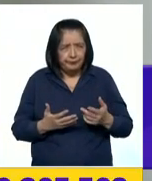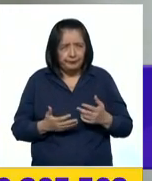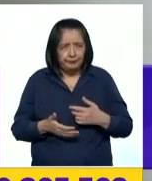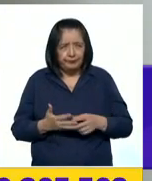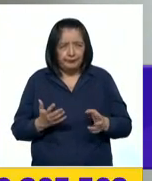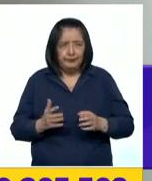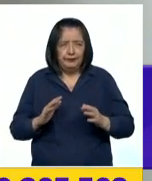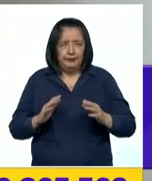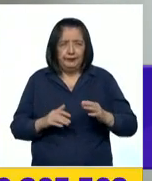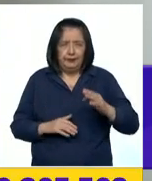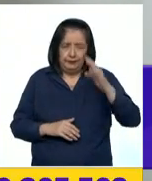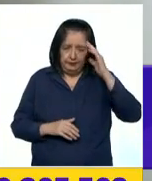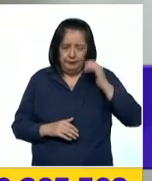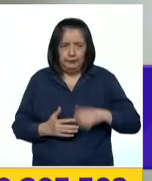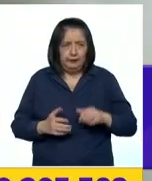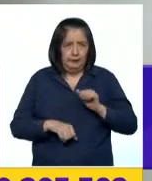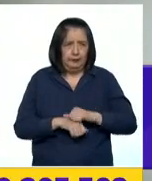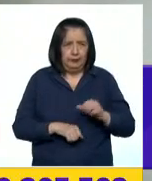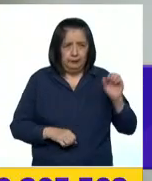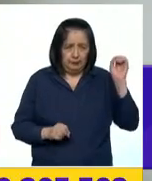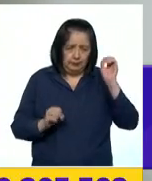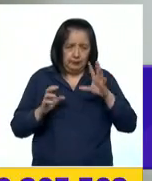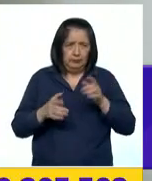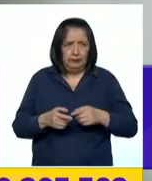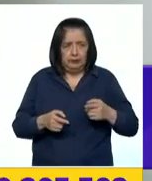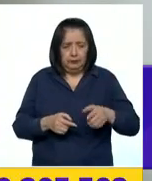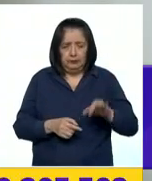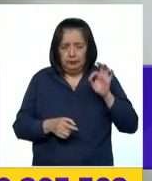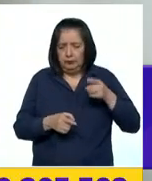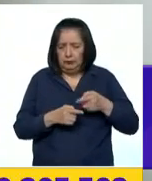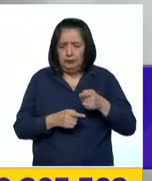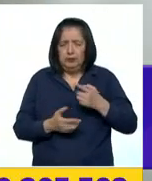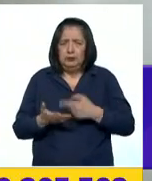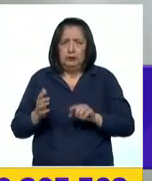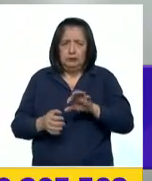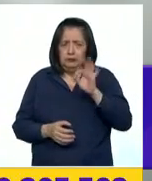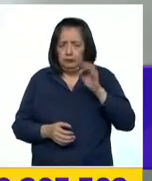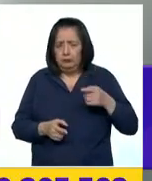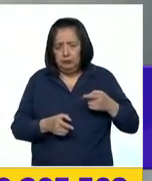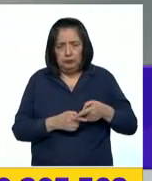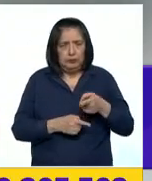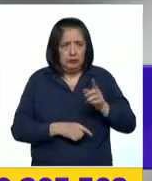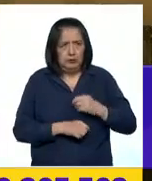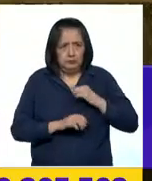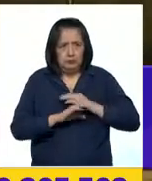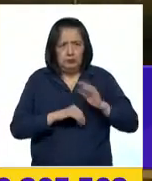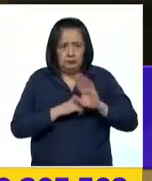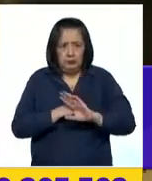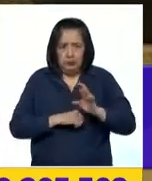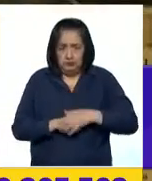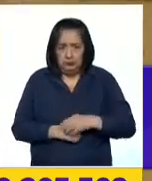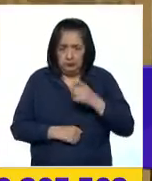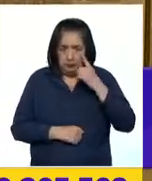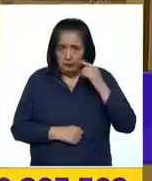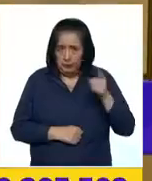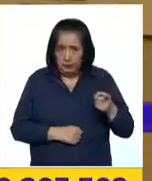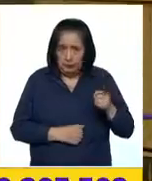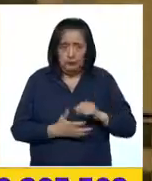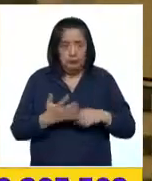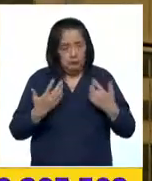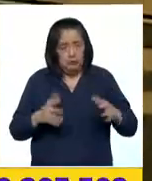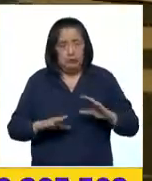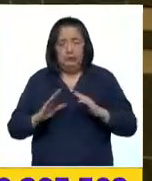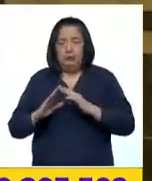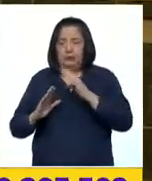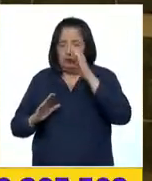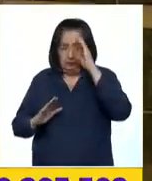los serenazgos lanzando piedras y me encontraron con un cuchillo. ¿Qué se le encontró en su poder? Un cuchillo de defensa. El sujeto quedó a disposición de